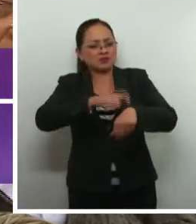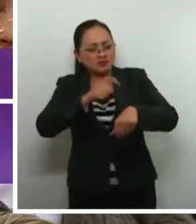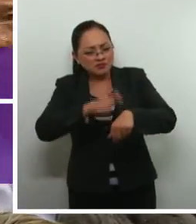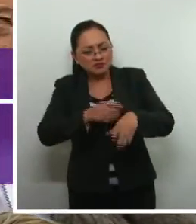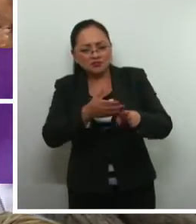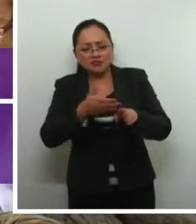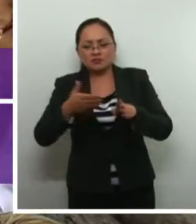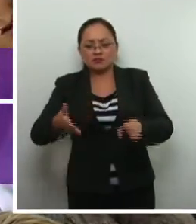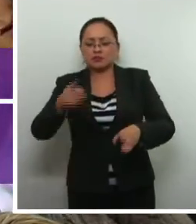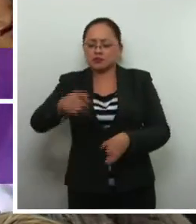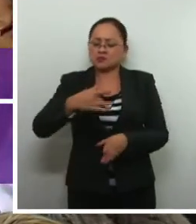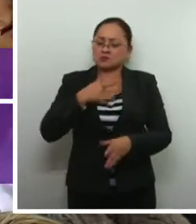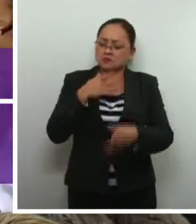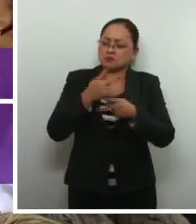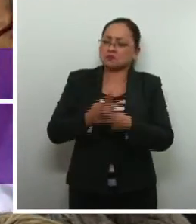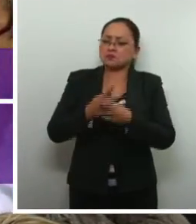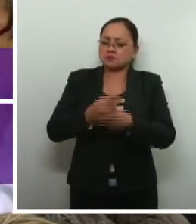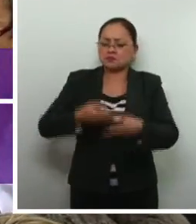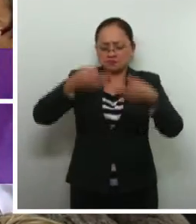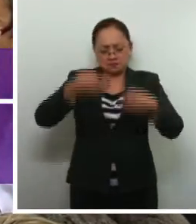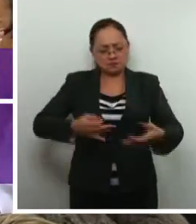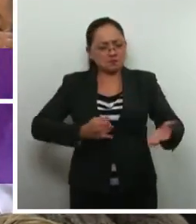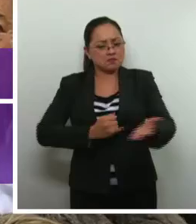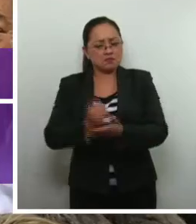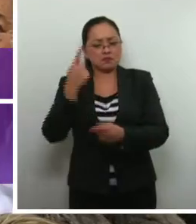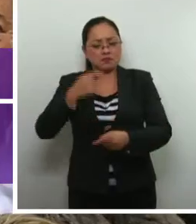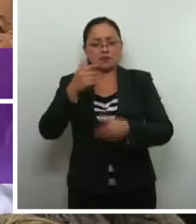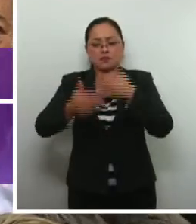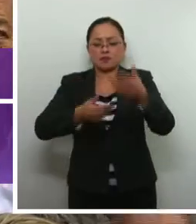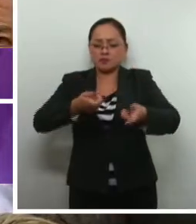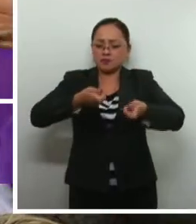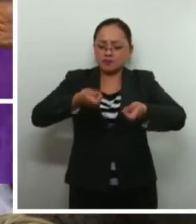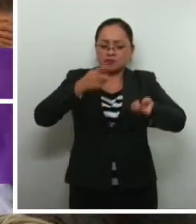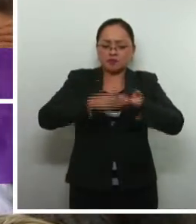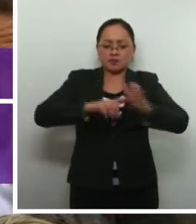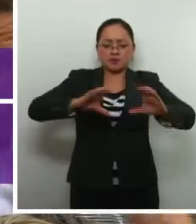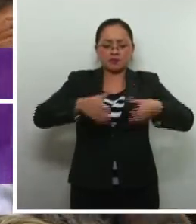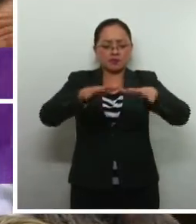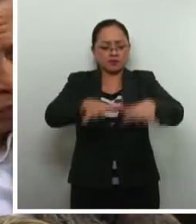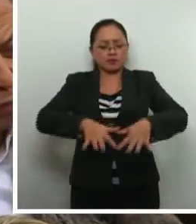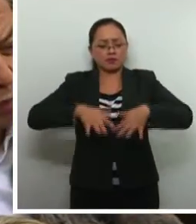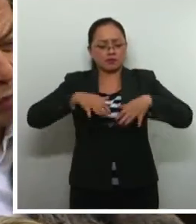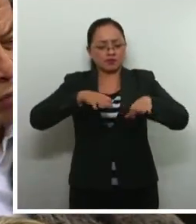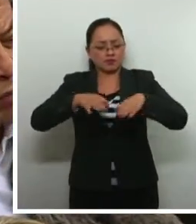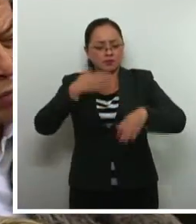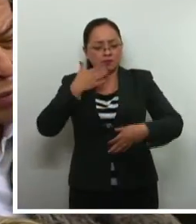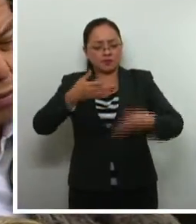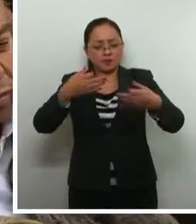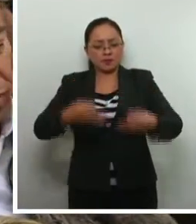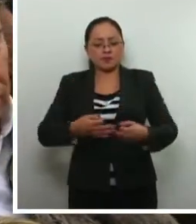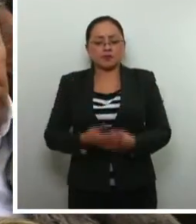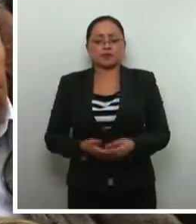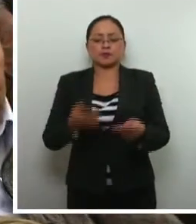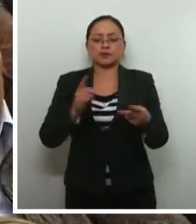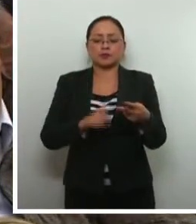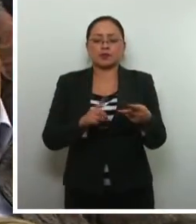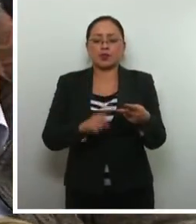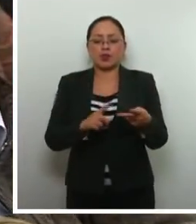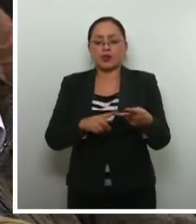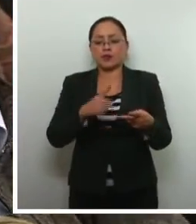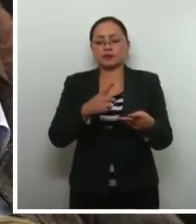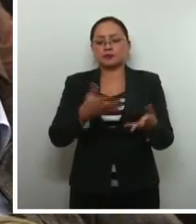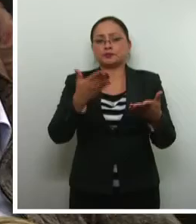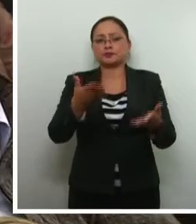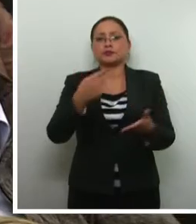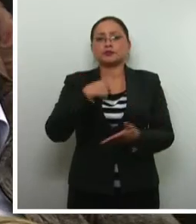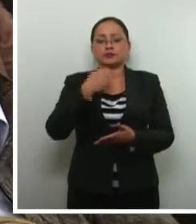usted la sensibilidad, la tolerancia y la firmeza para conducir los trabajos de esta asamblea. Segundo, sí déjeme comentar